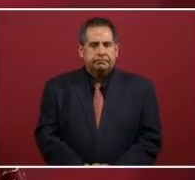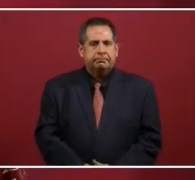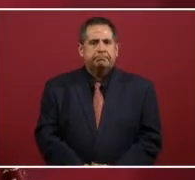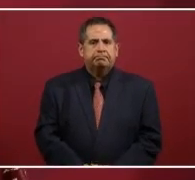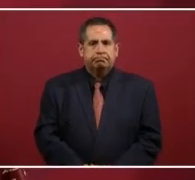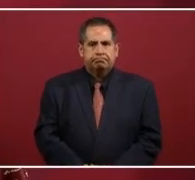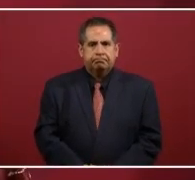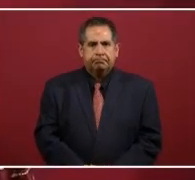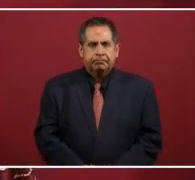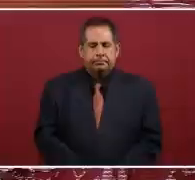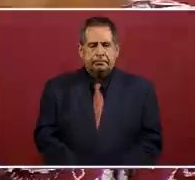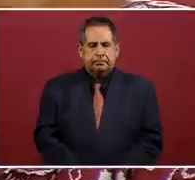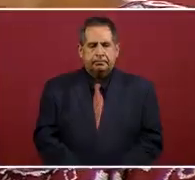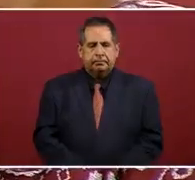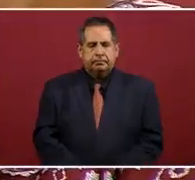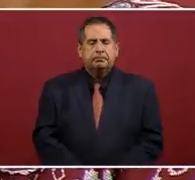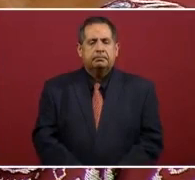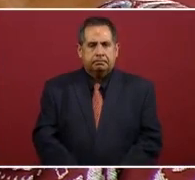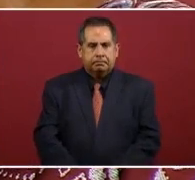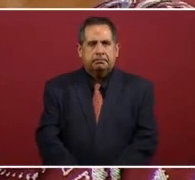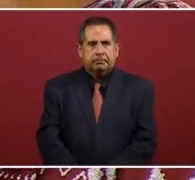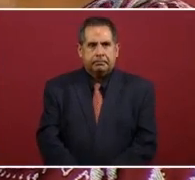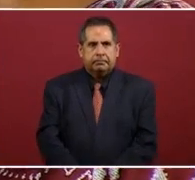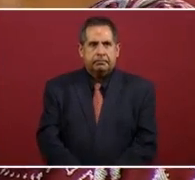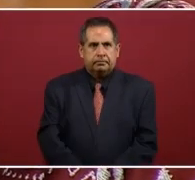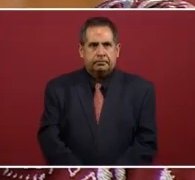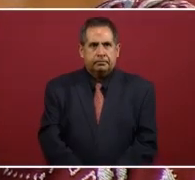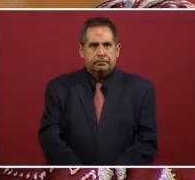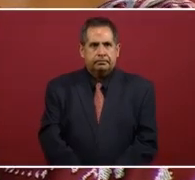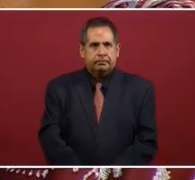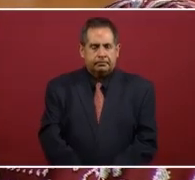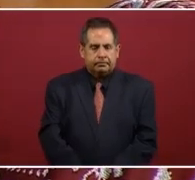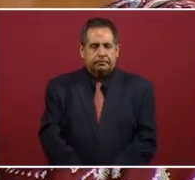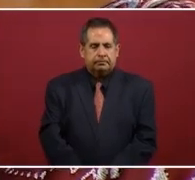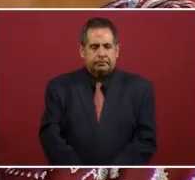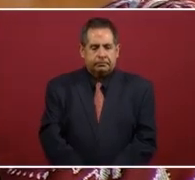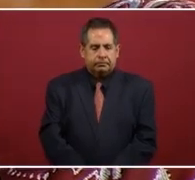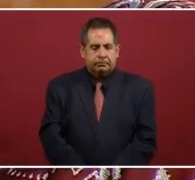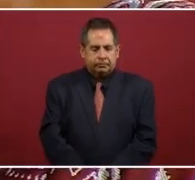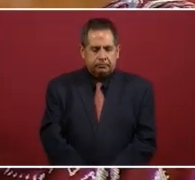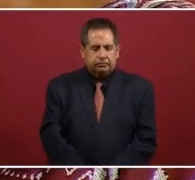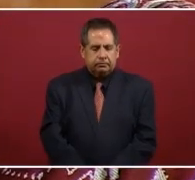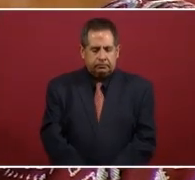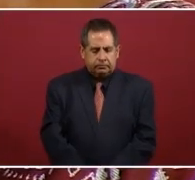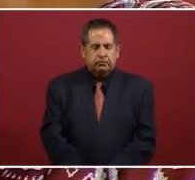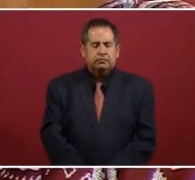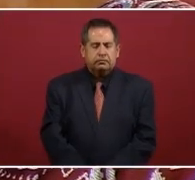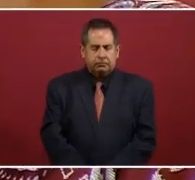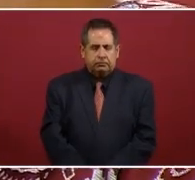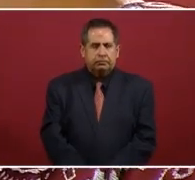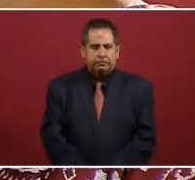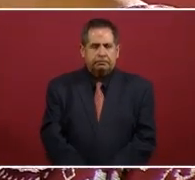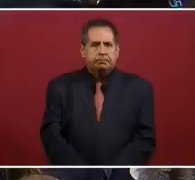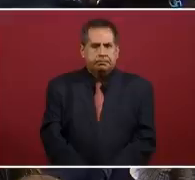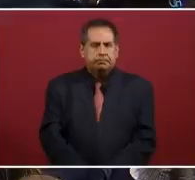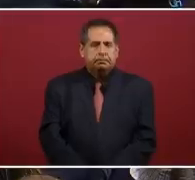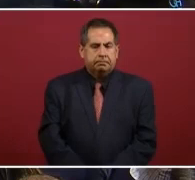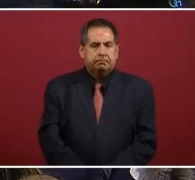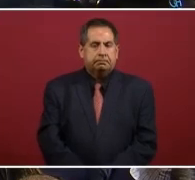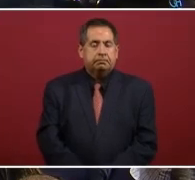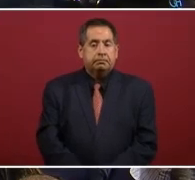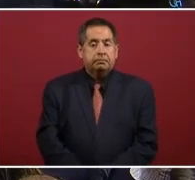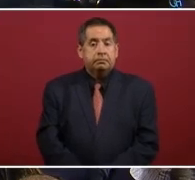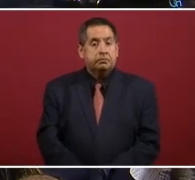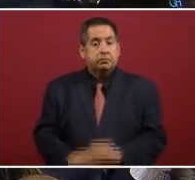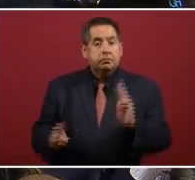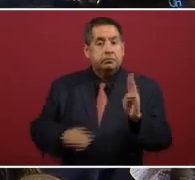femicide, given the high prevalence of this violation of women in Mexico. A